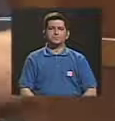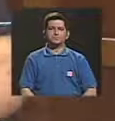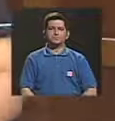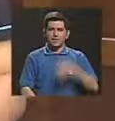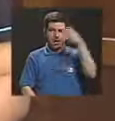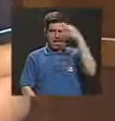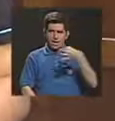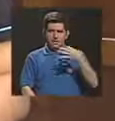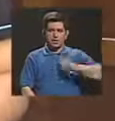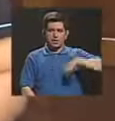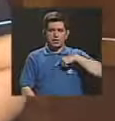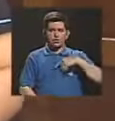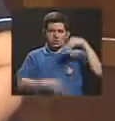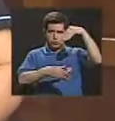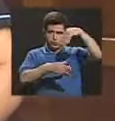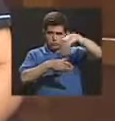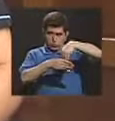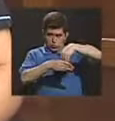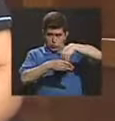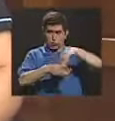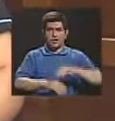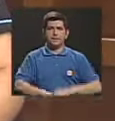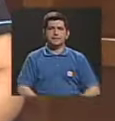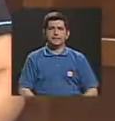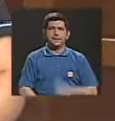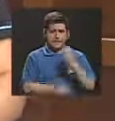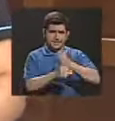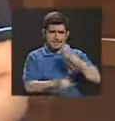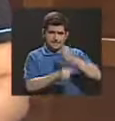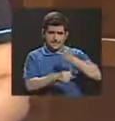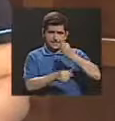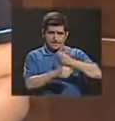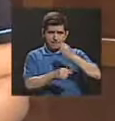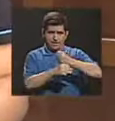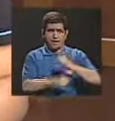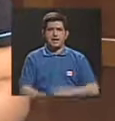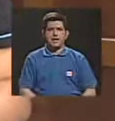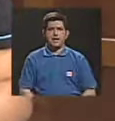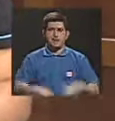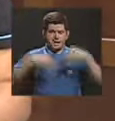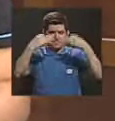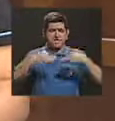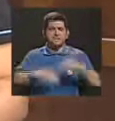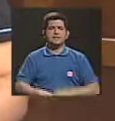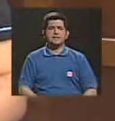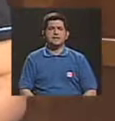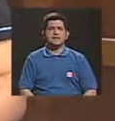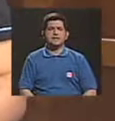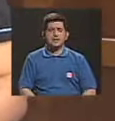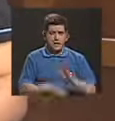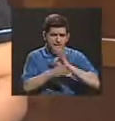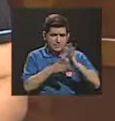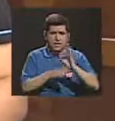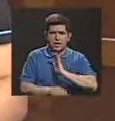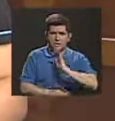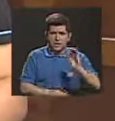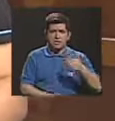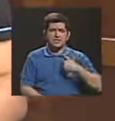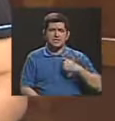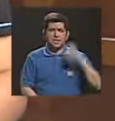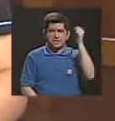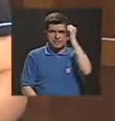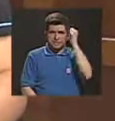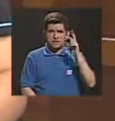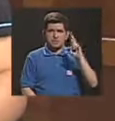Los criterios que tomamos en cuenta para trabajar o para decidir una terapia con las niñas con síndrome de